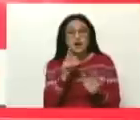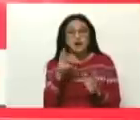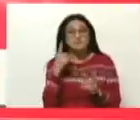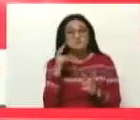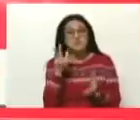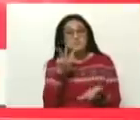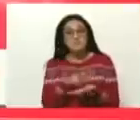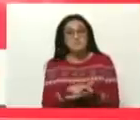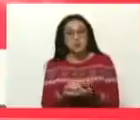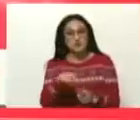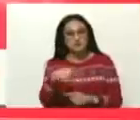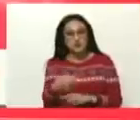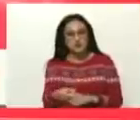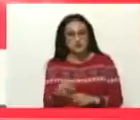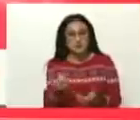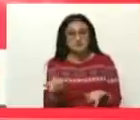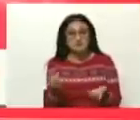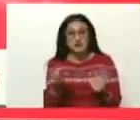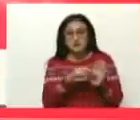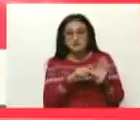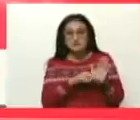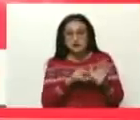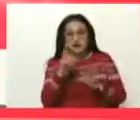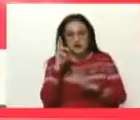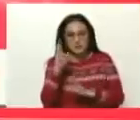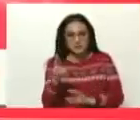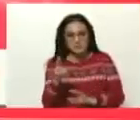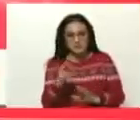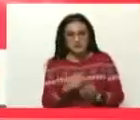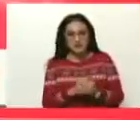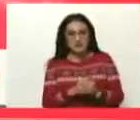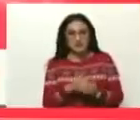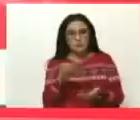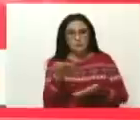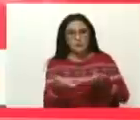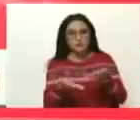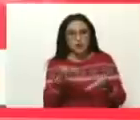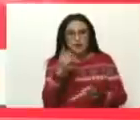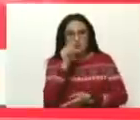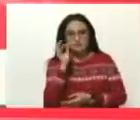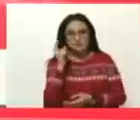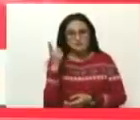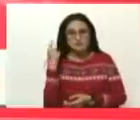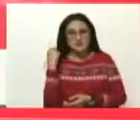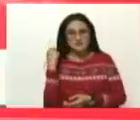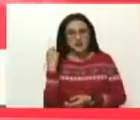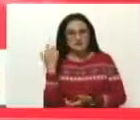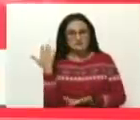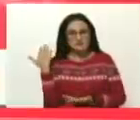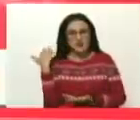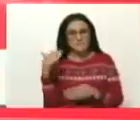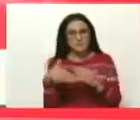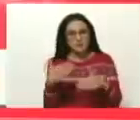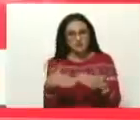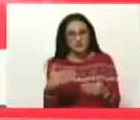aprobación posterior, de acuerdo, por supuesto, y respetando los postulados y las postuladas del pasado proceso